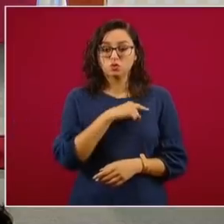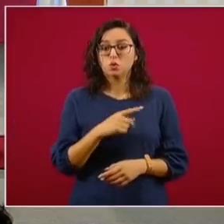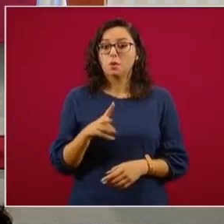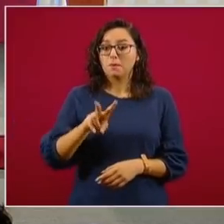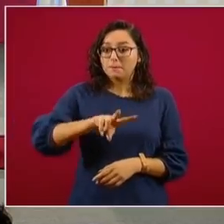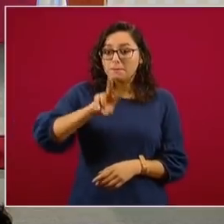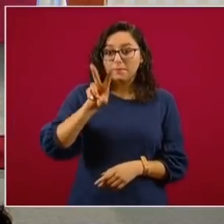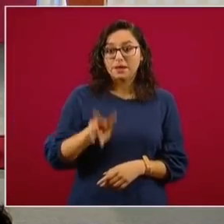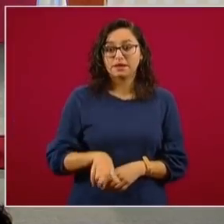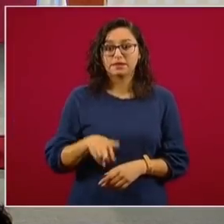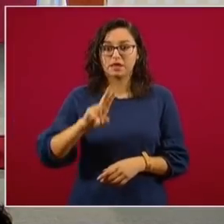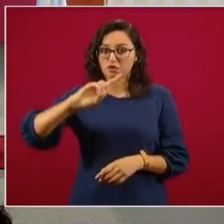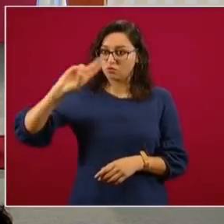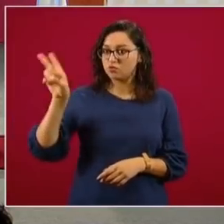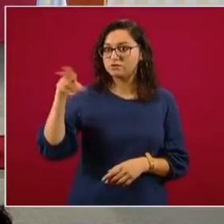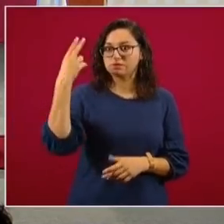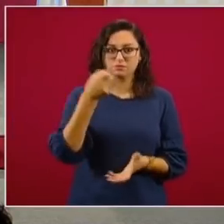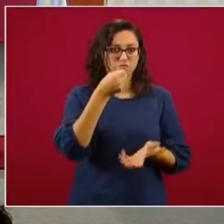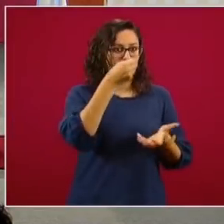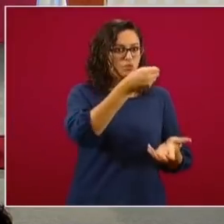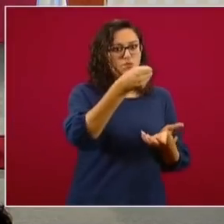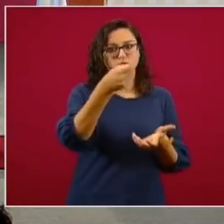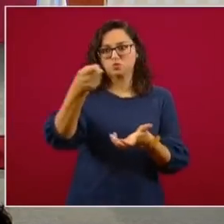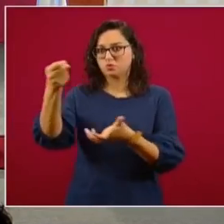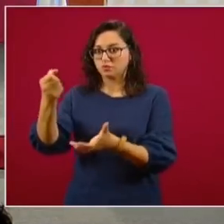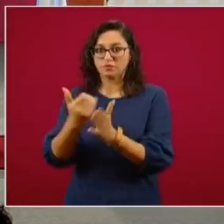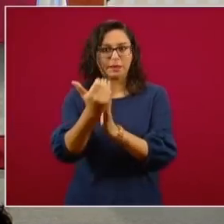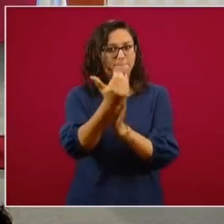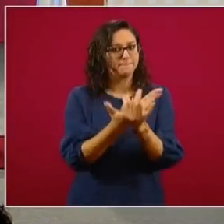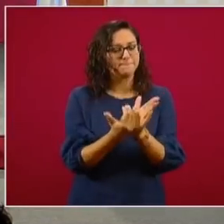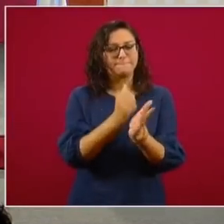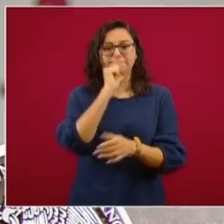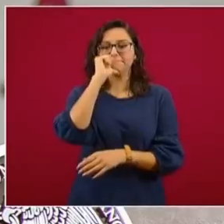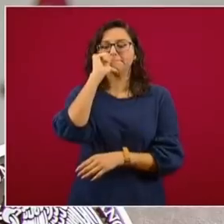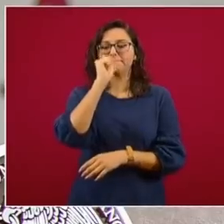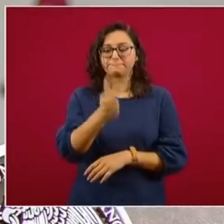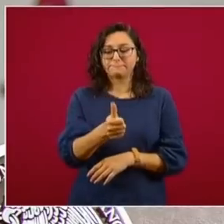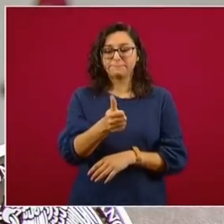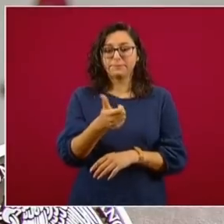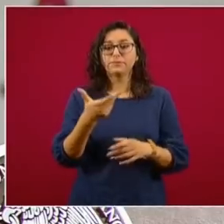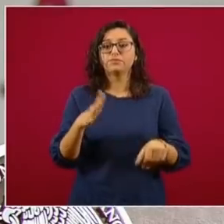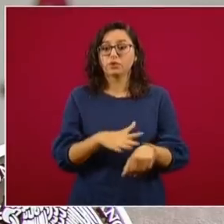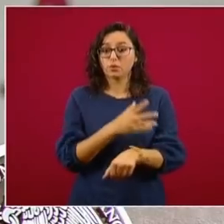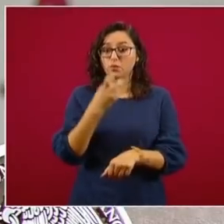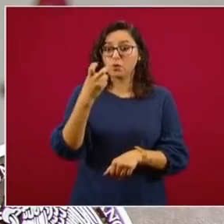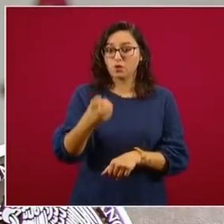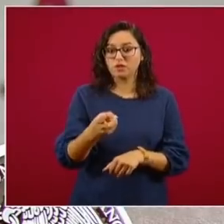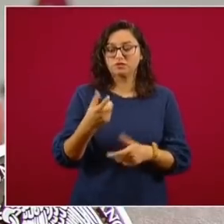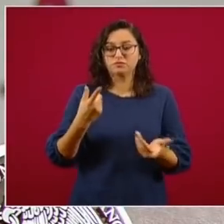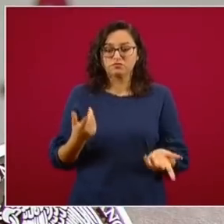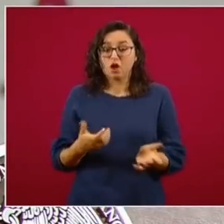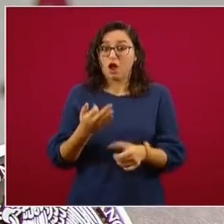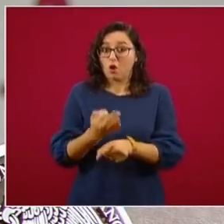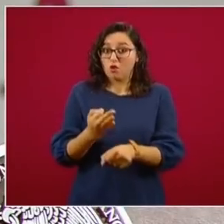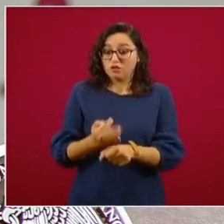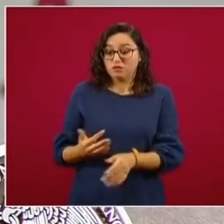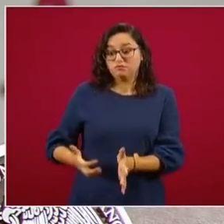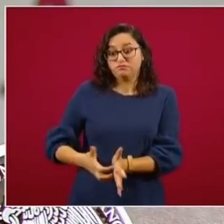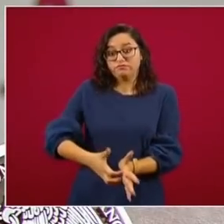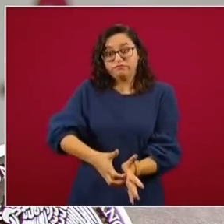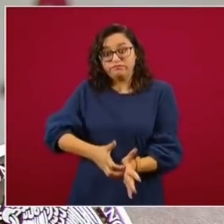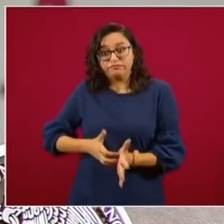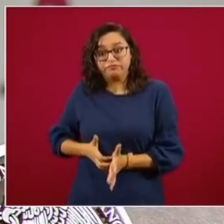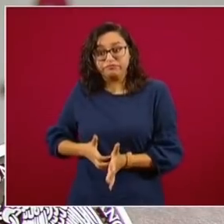el presupuesto de las universidades públicas del país, de tal forma que en un contexto de finanzas estrechas el ajuste no lo hicimos